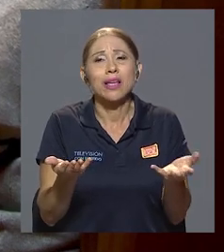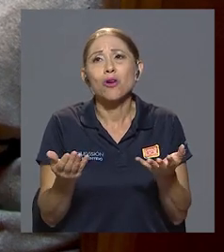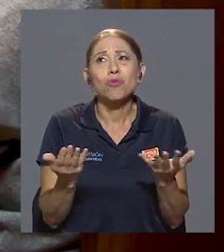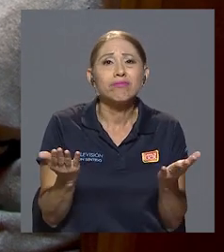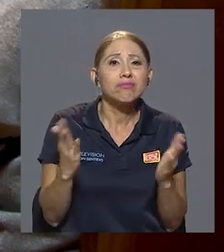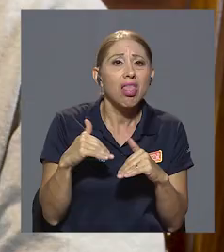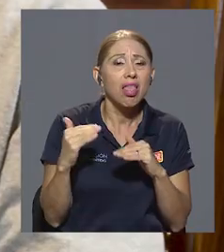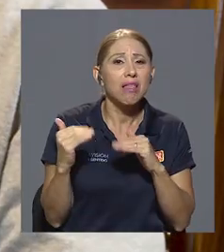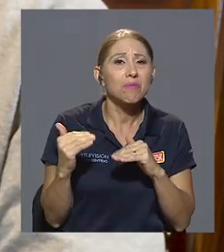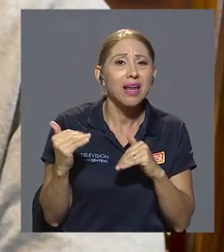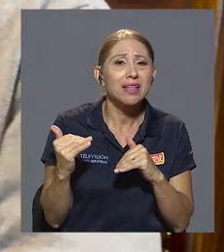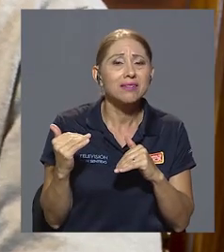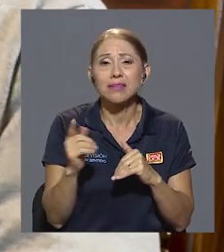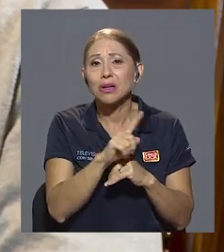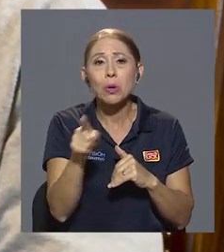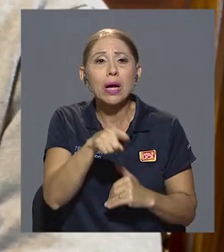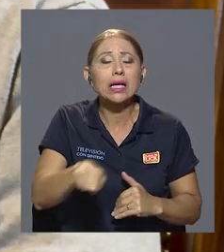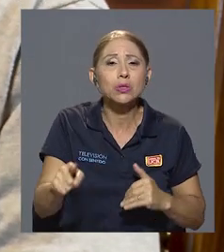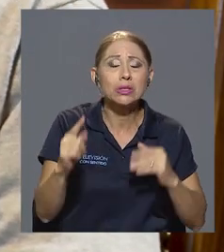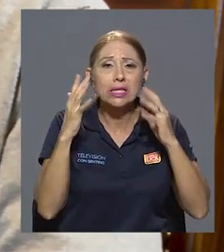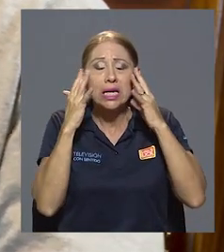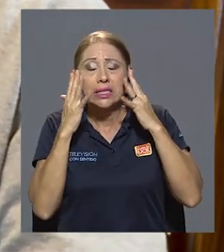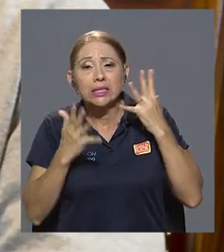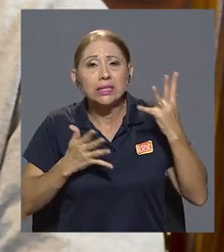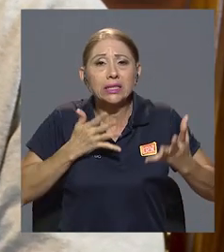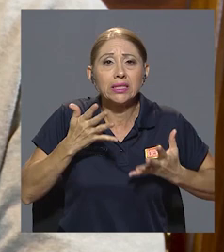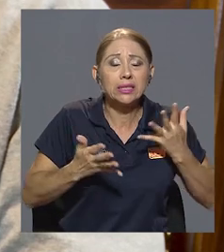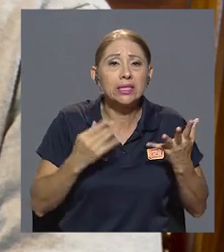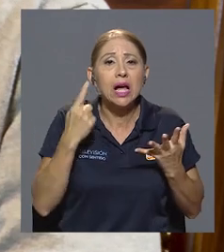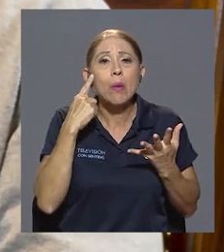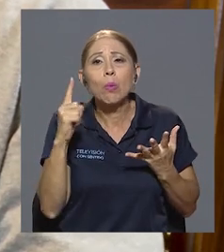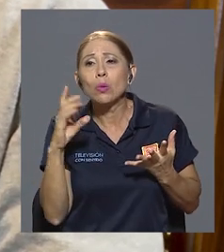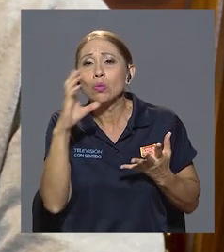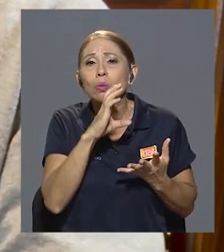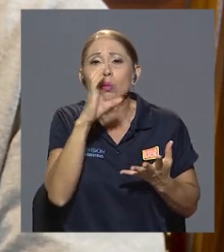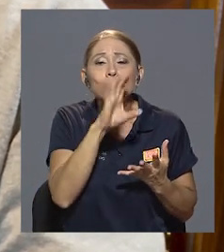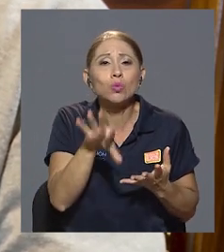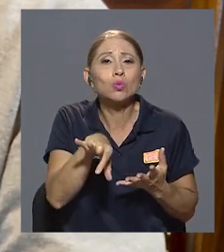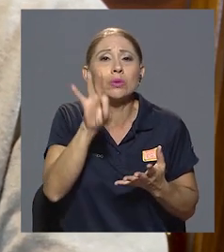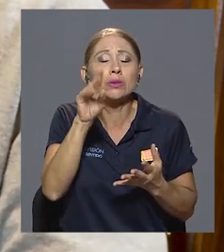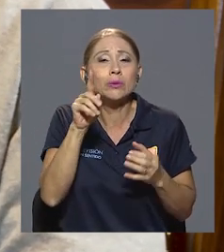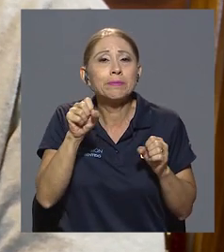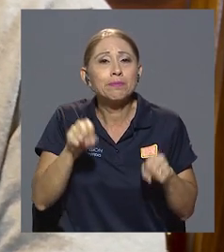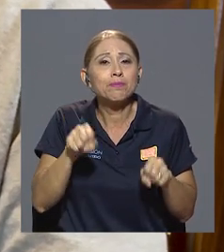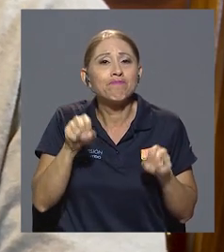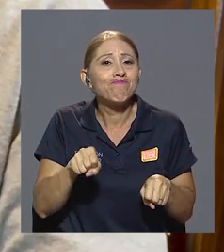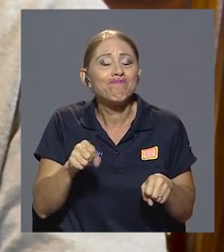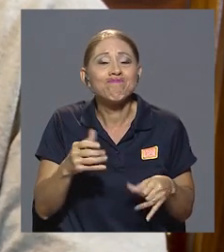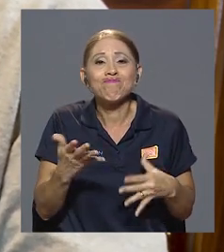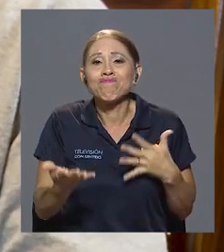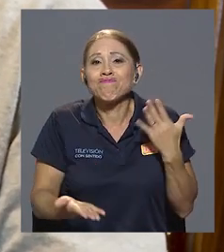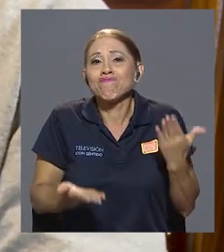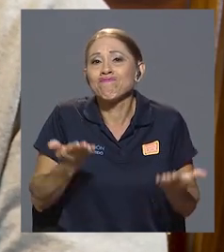desesperación por encontrar una posibilidad aunque sea muy incierta aunque sean muy